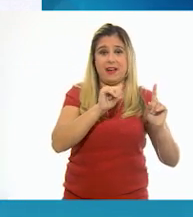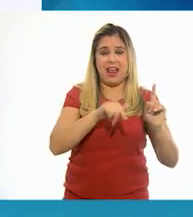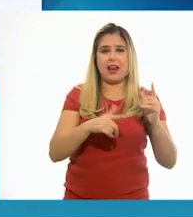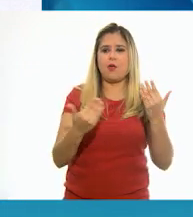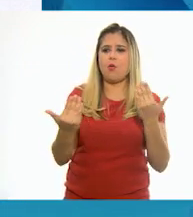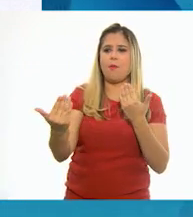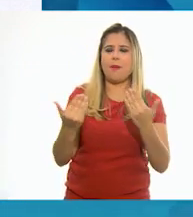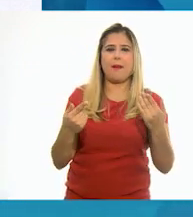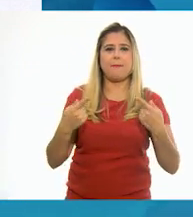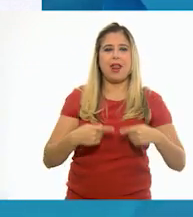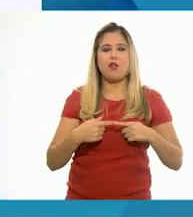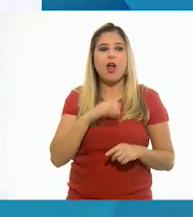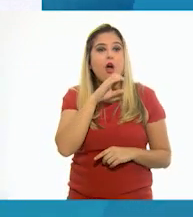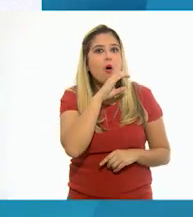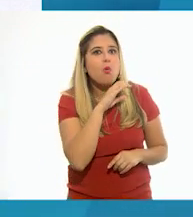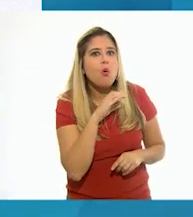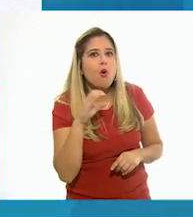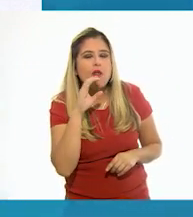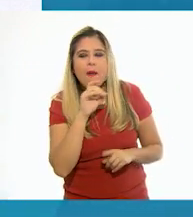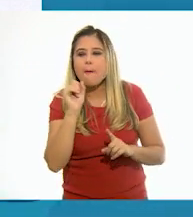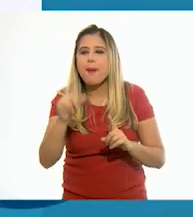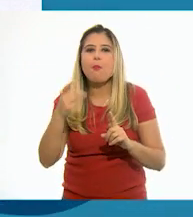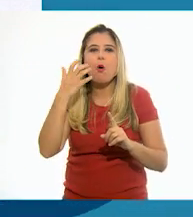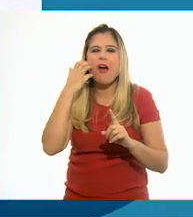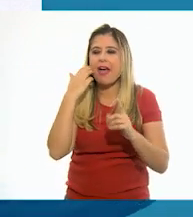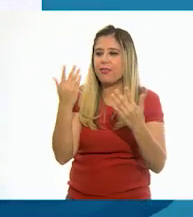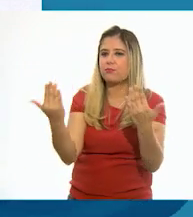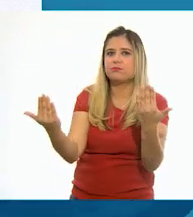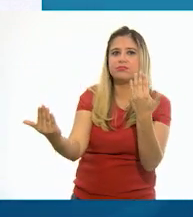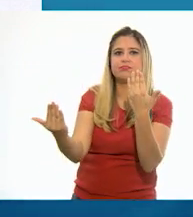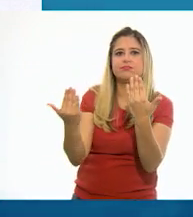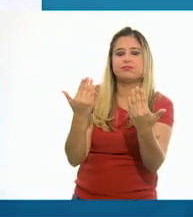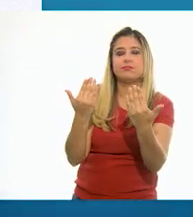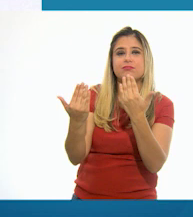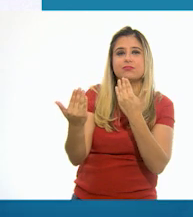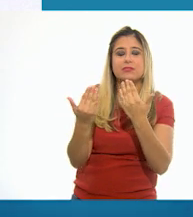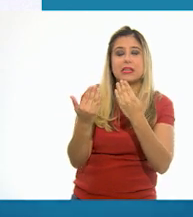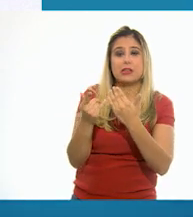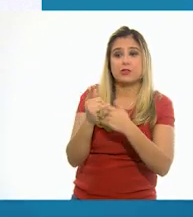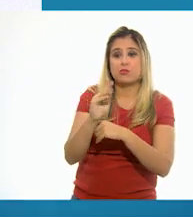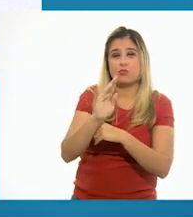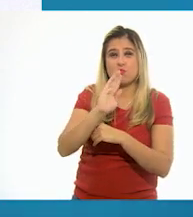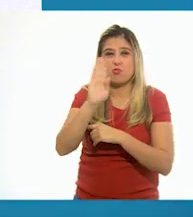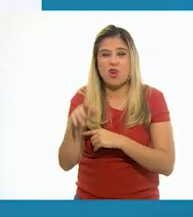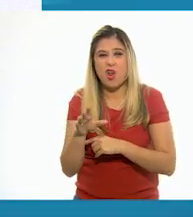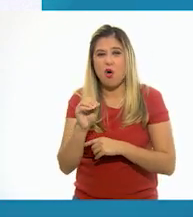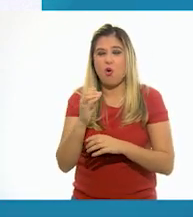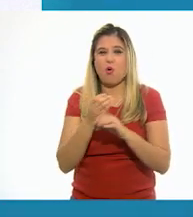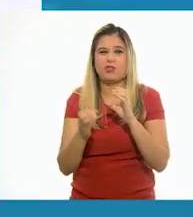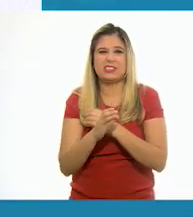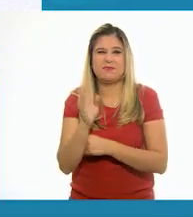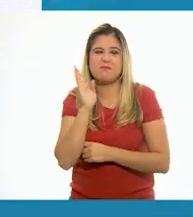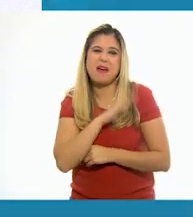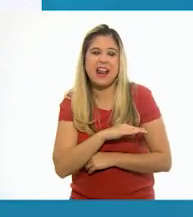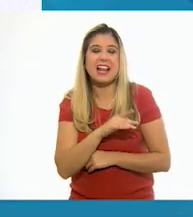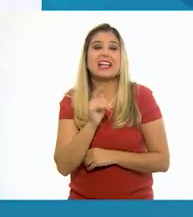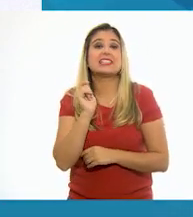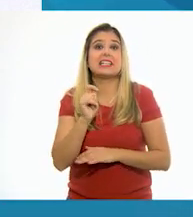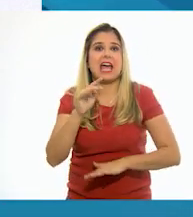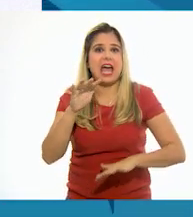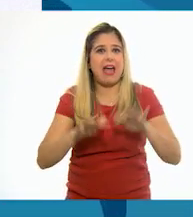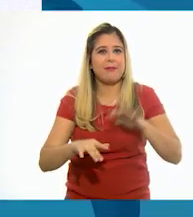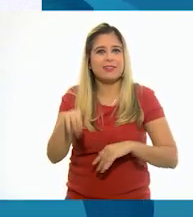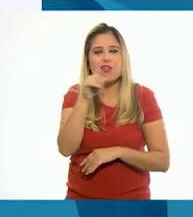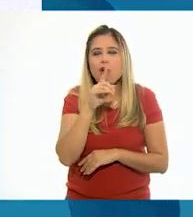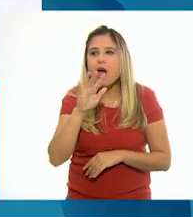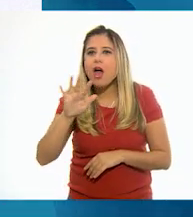a las personas curiosas con los gatos y al hecho de morir con una situación no deseada o desagradable. Quiere decir que a veces, por